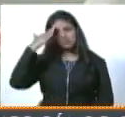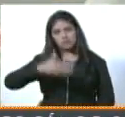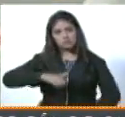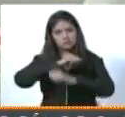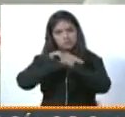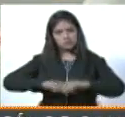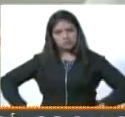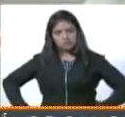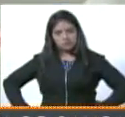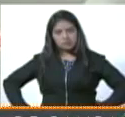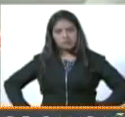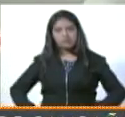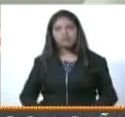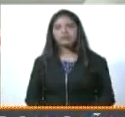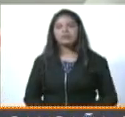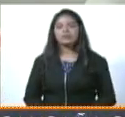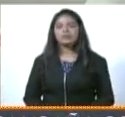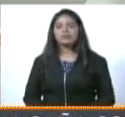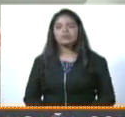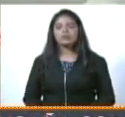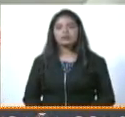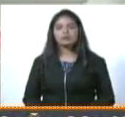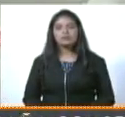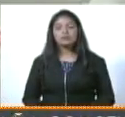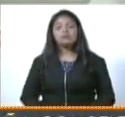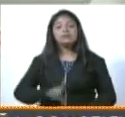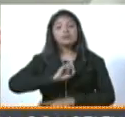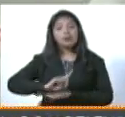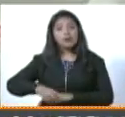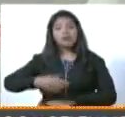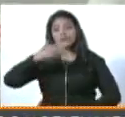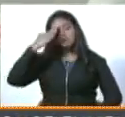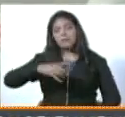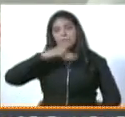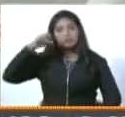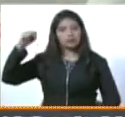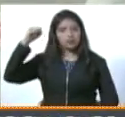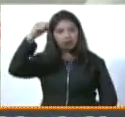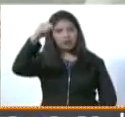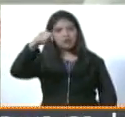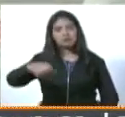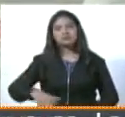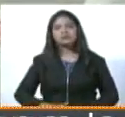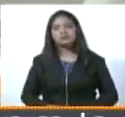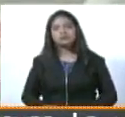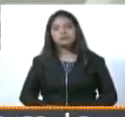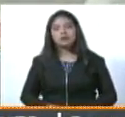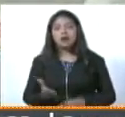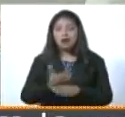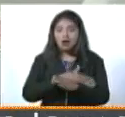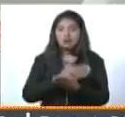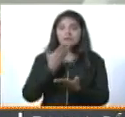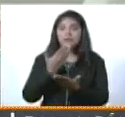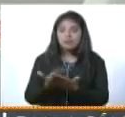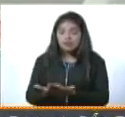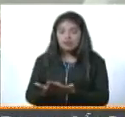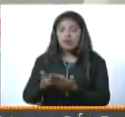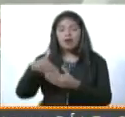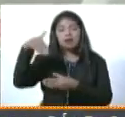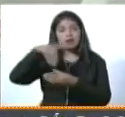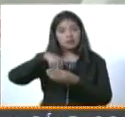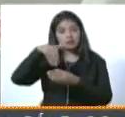Bolivariana, dando cumplimiento a las órdenes de nuestro comandante en jefe, Nicolás Maduro Moro, previa solicitud del Poder